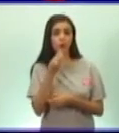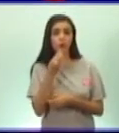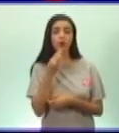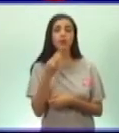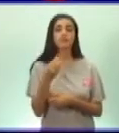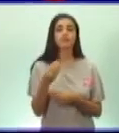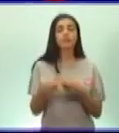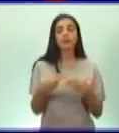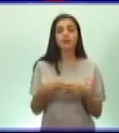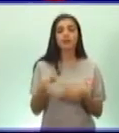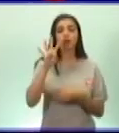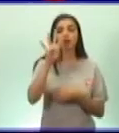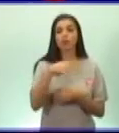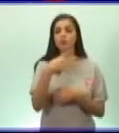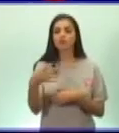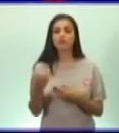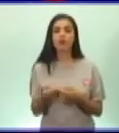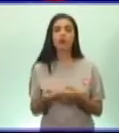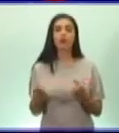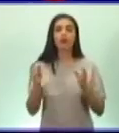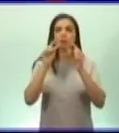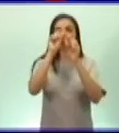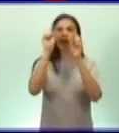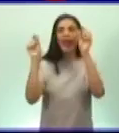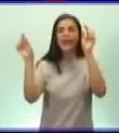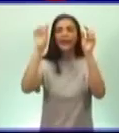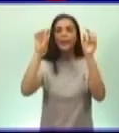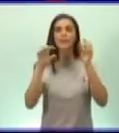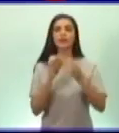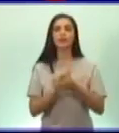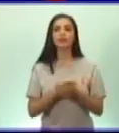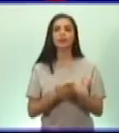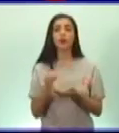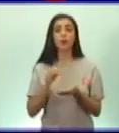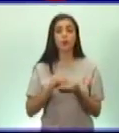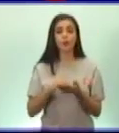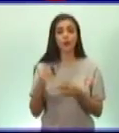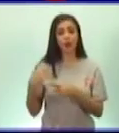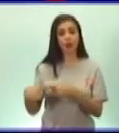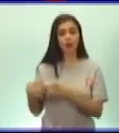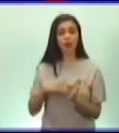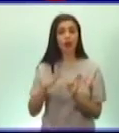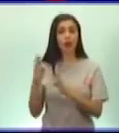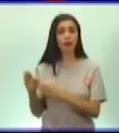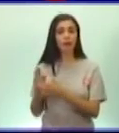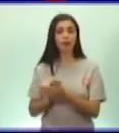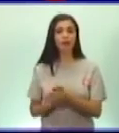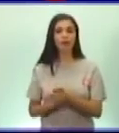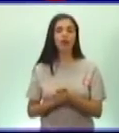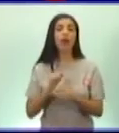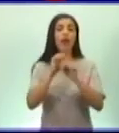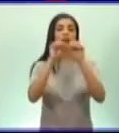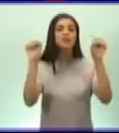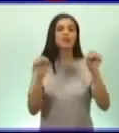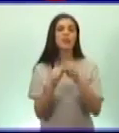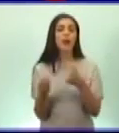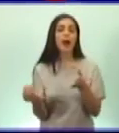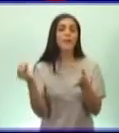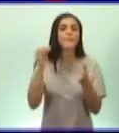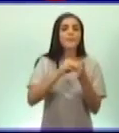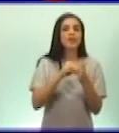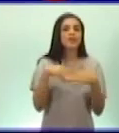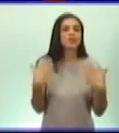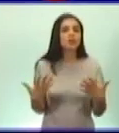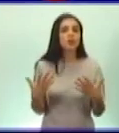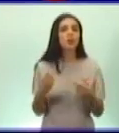tabla, de esquema. Van a poner además los sistemas de órganos a los que pertenece el órgano